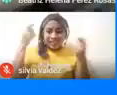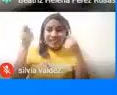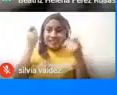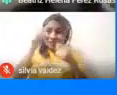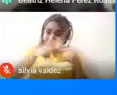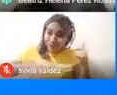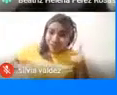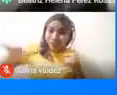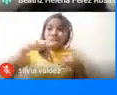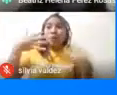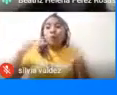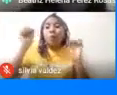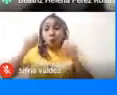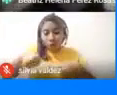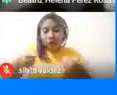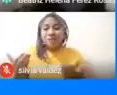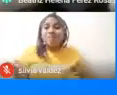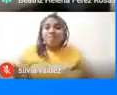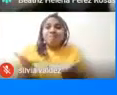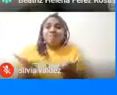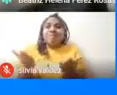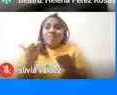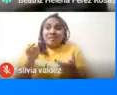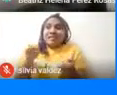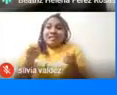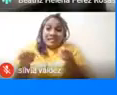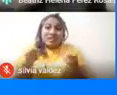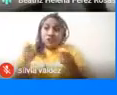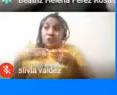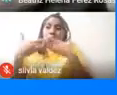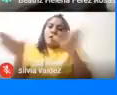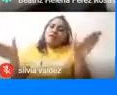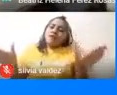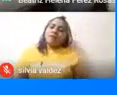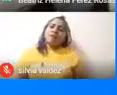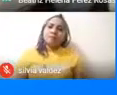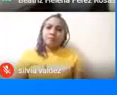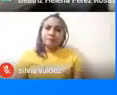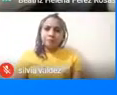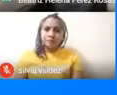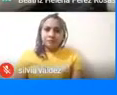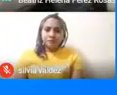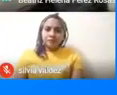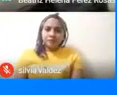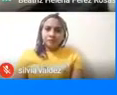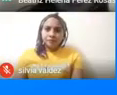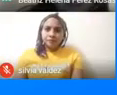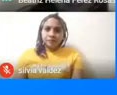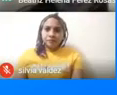sector pueda mantenerse en el momento en que ya podamos abrir. Siguiente.